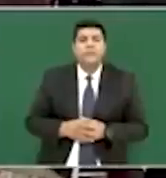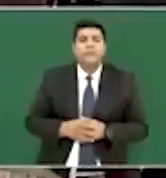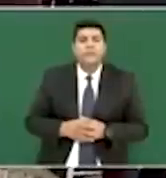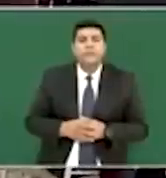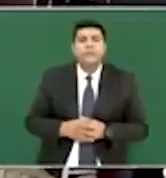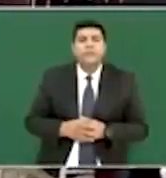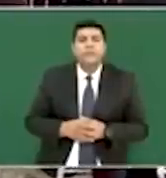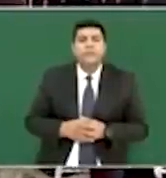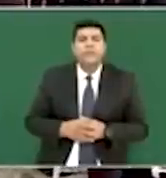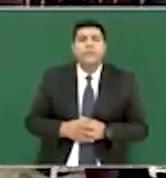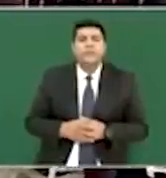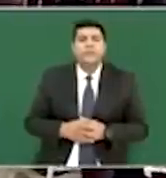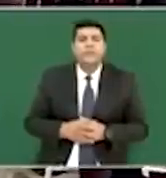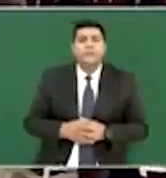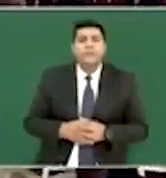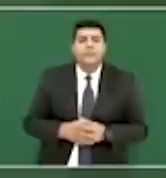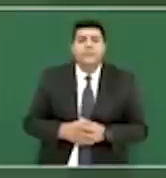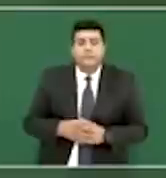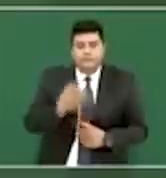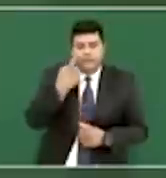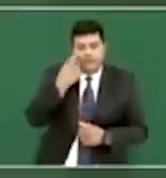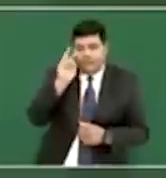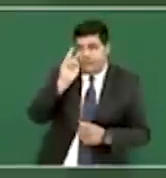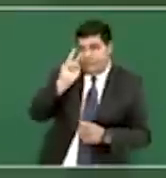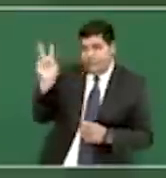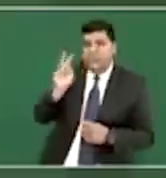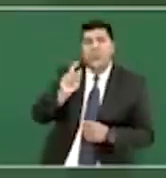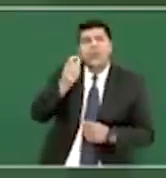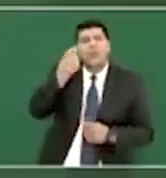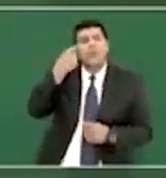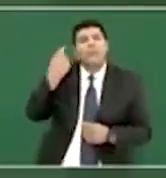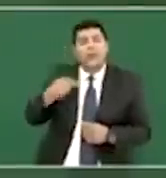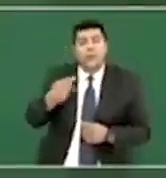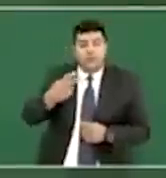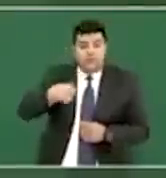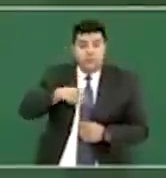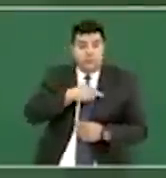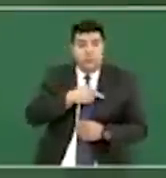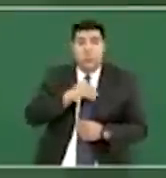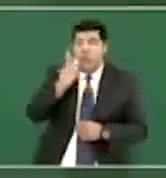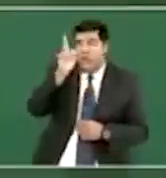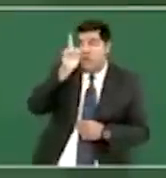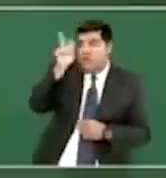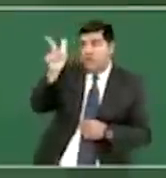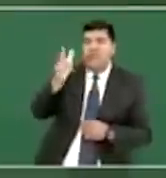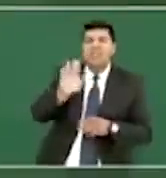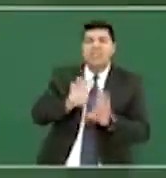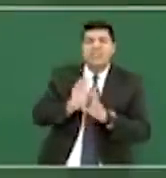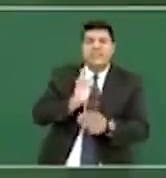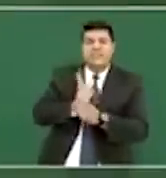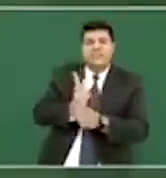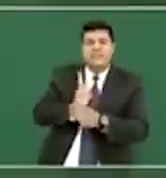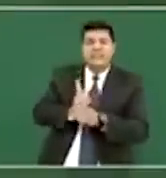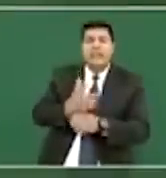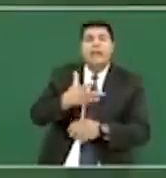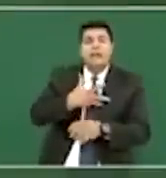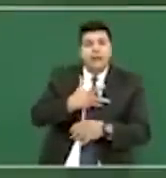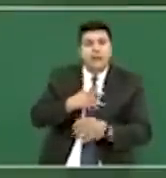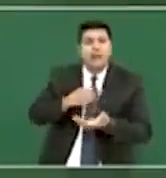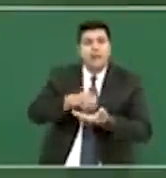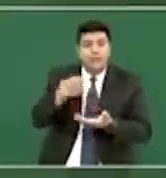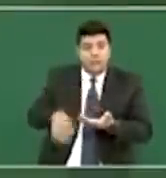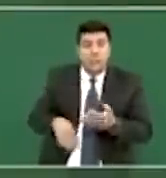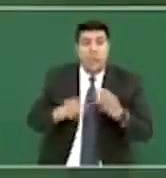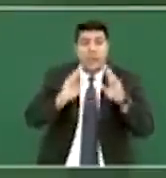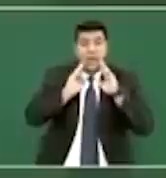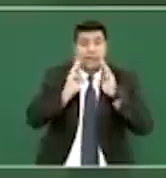Esto también para ir entre todos identificando que la existencia de